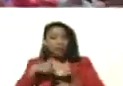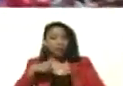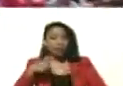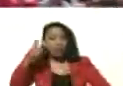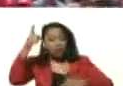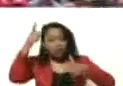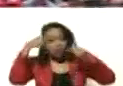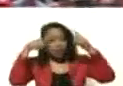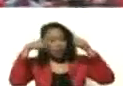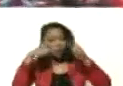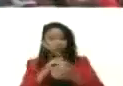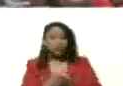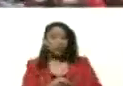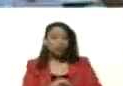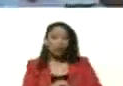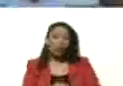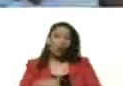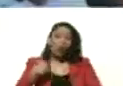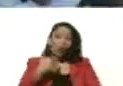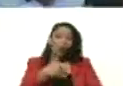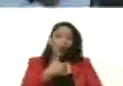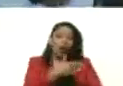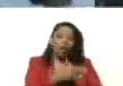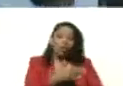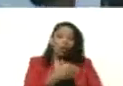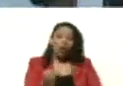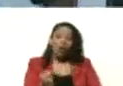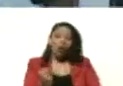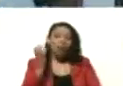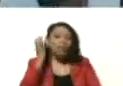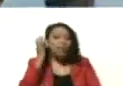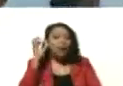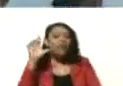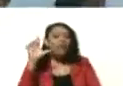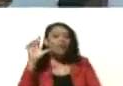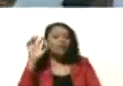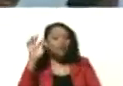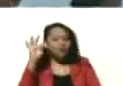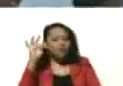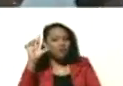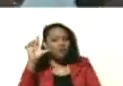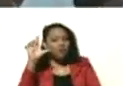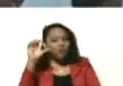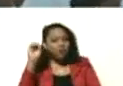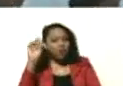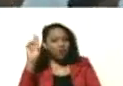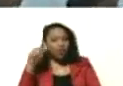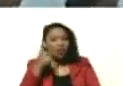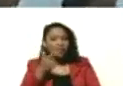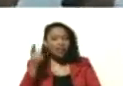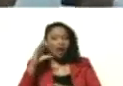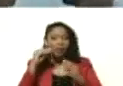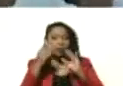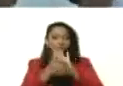Chávez. Cuando Flor decía y hablaba de la historia y hablaba de estas mujeres